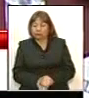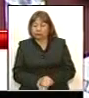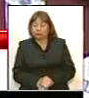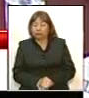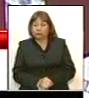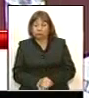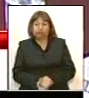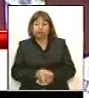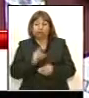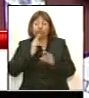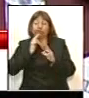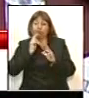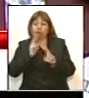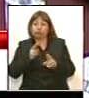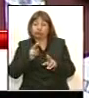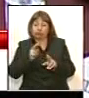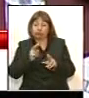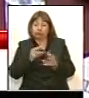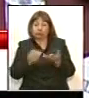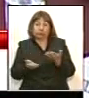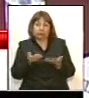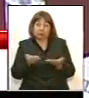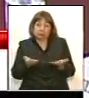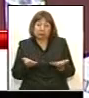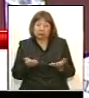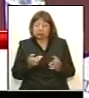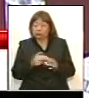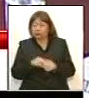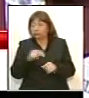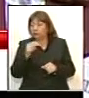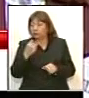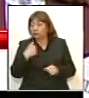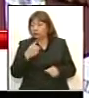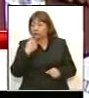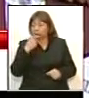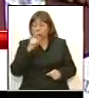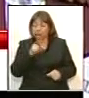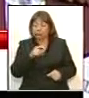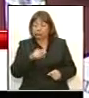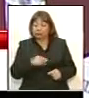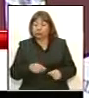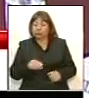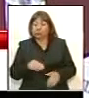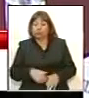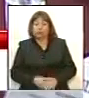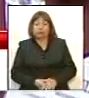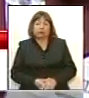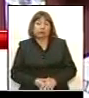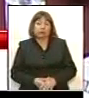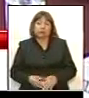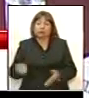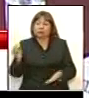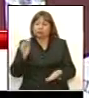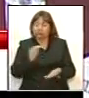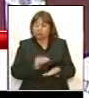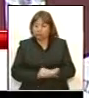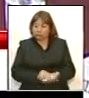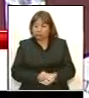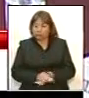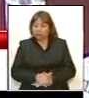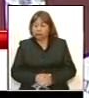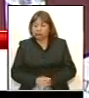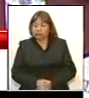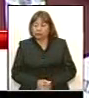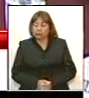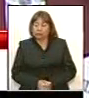es un resultado del movimiento migratorio. O sea, para que veamos el resultado. Las migraciones contribuyen, no solamente